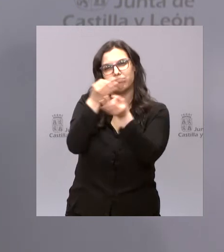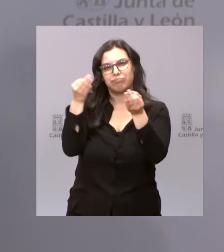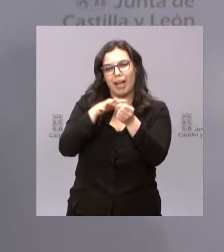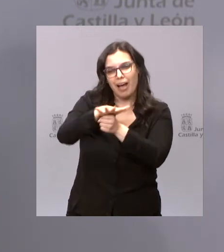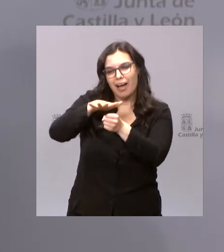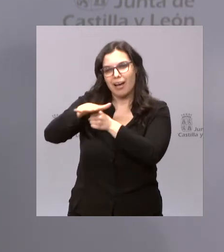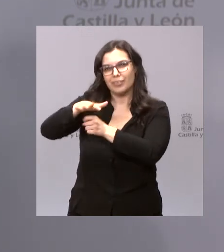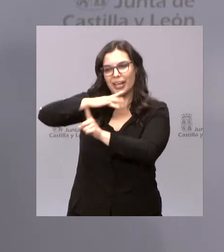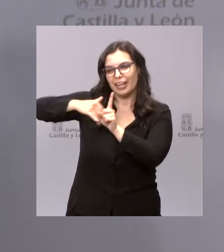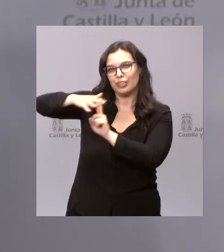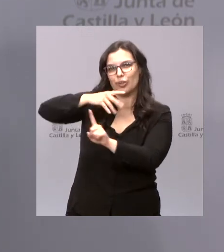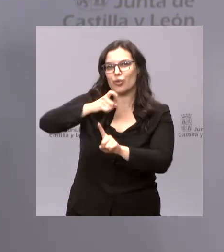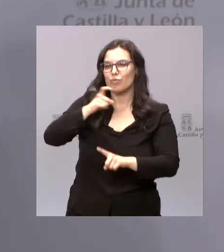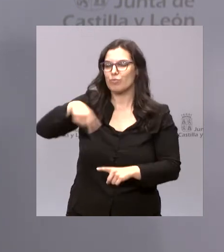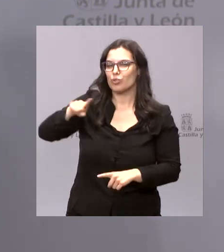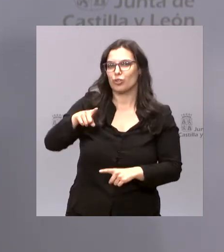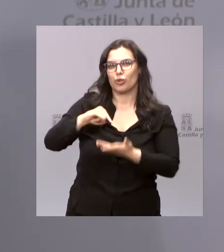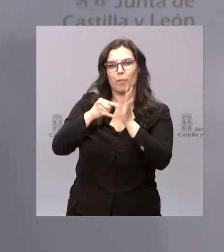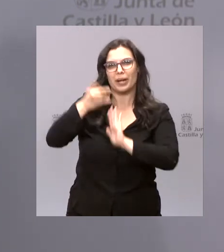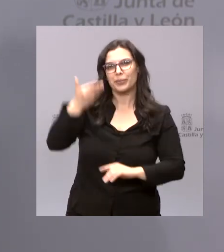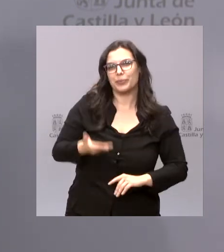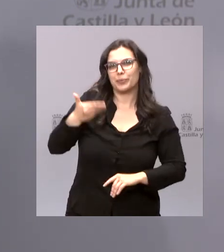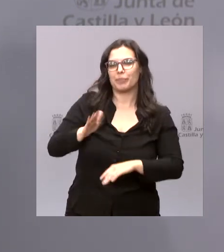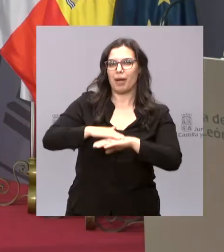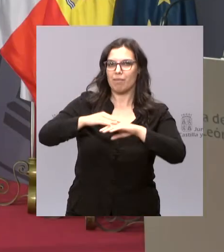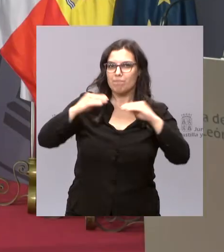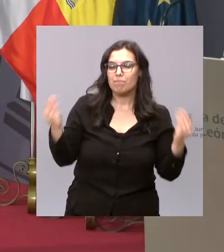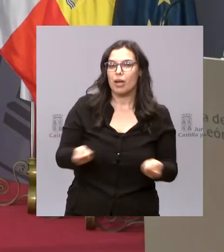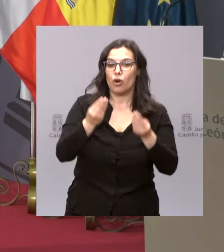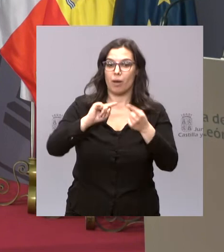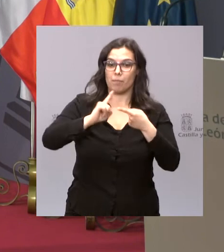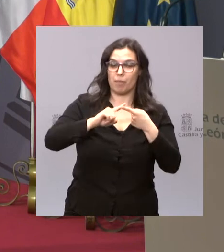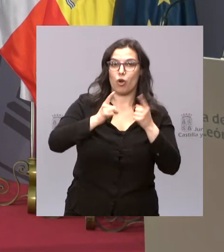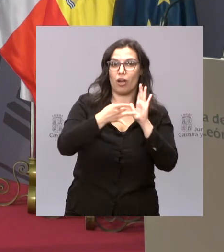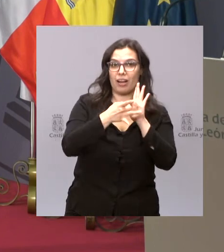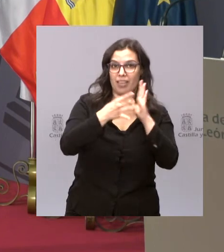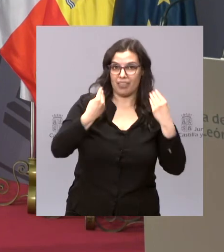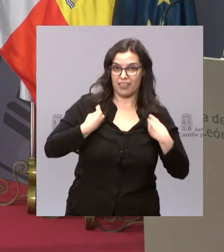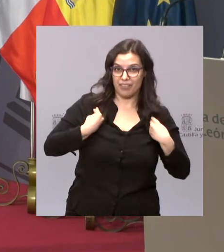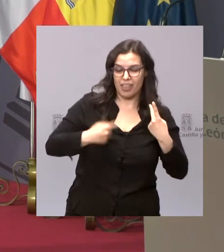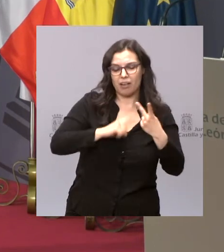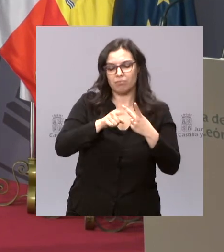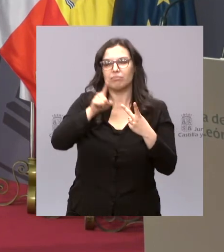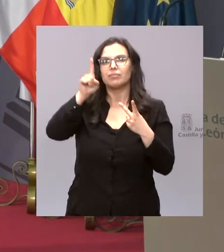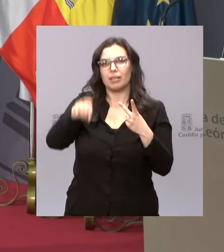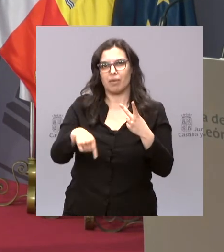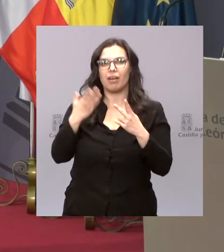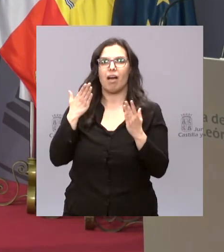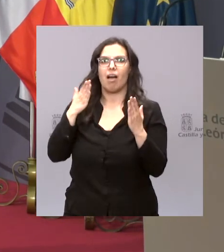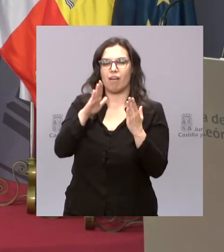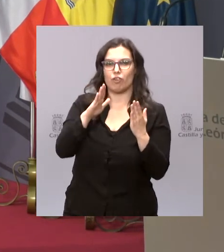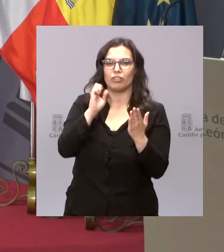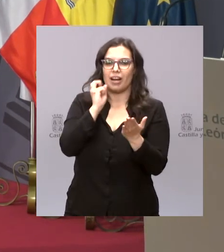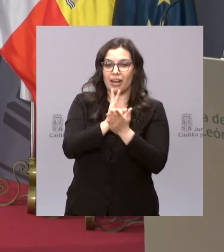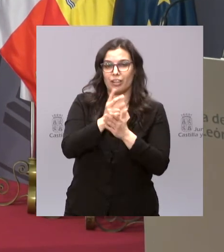y tenéis claves muy importantes para mejorar, por un lado, la calidad de vida y, por otro, también para afrontar los